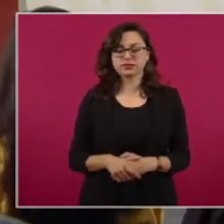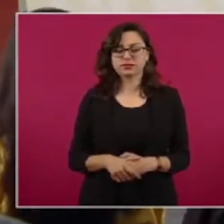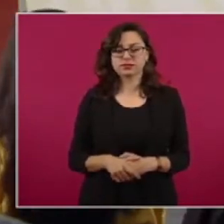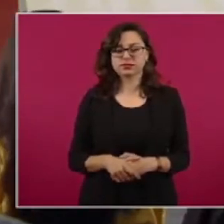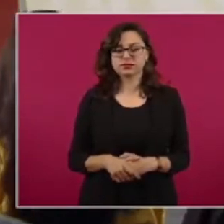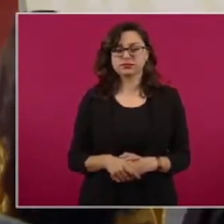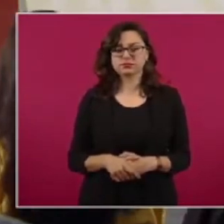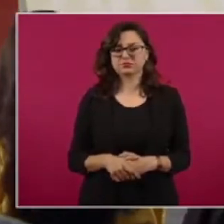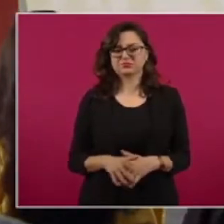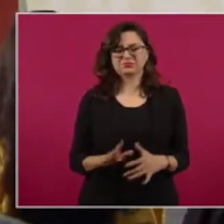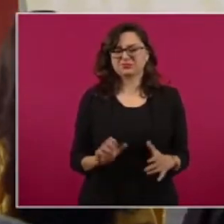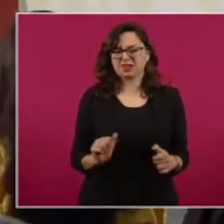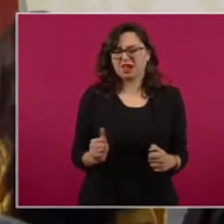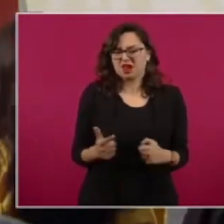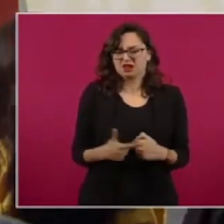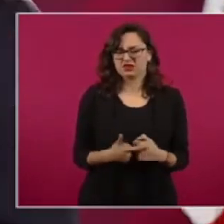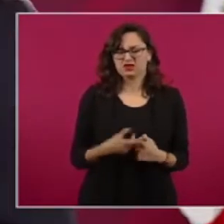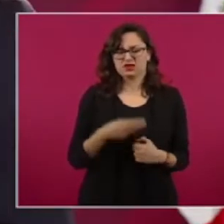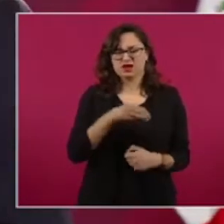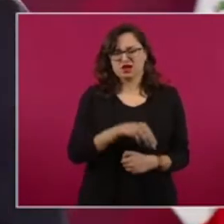un informador